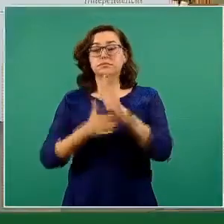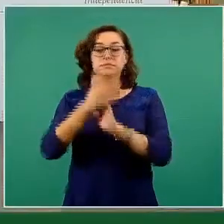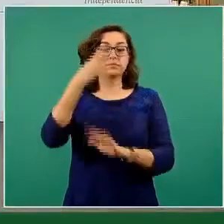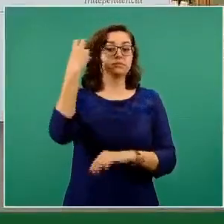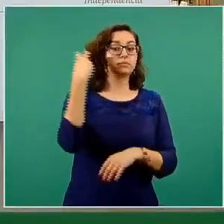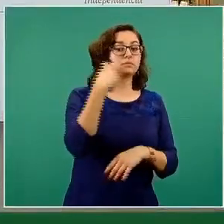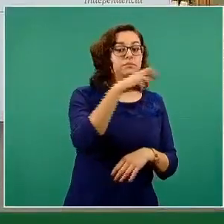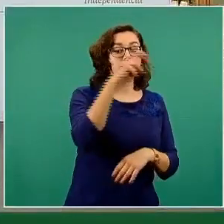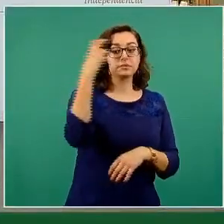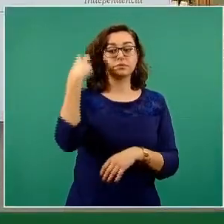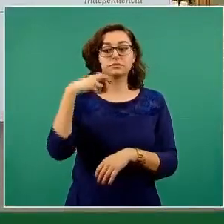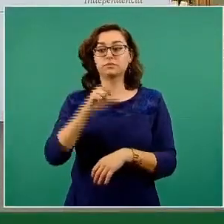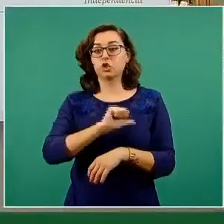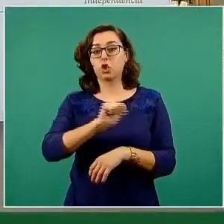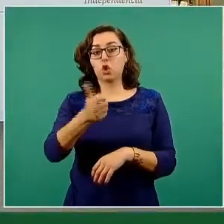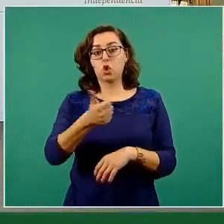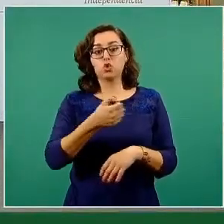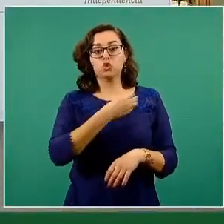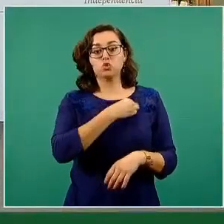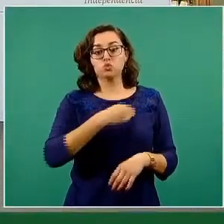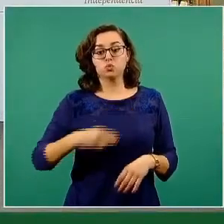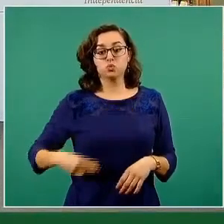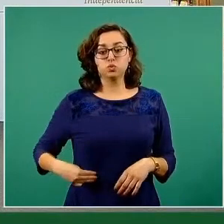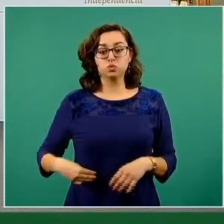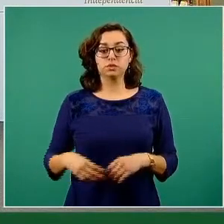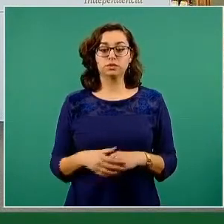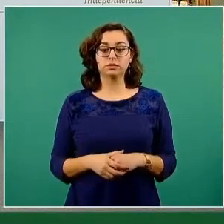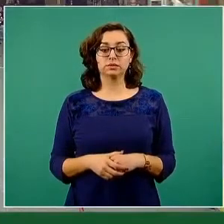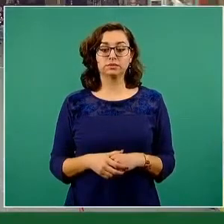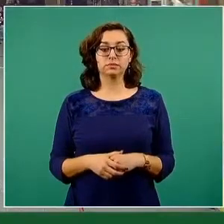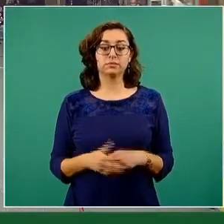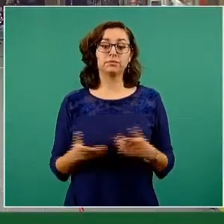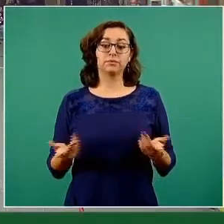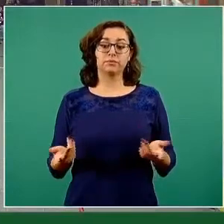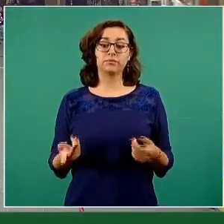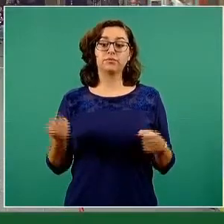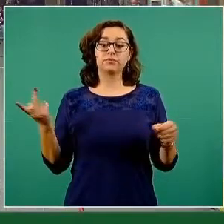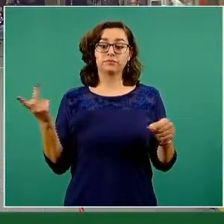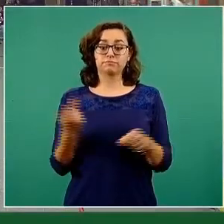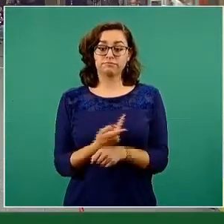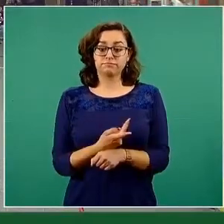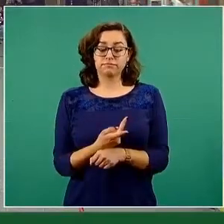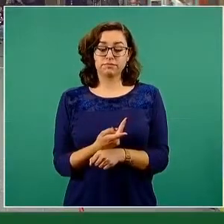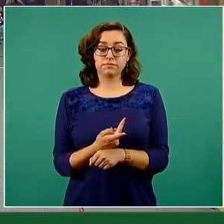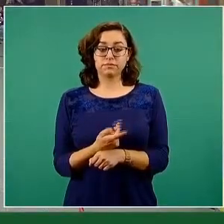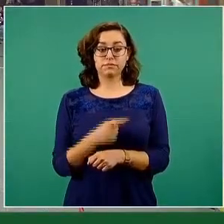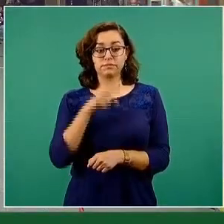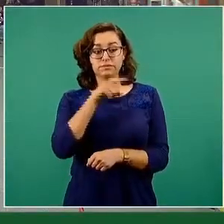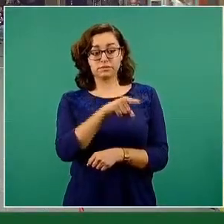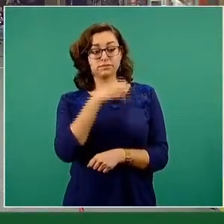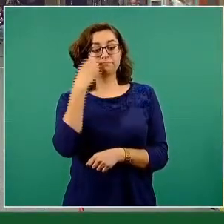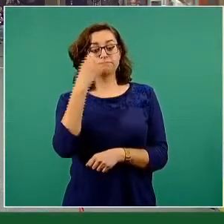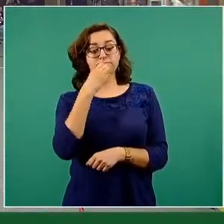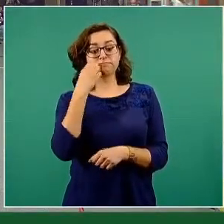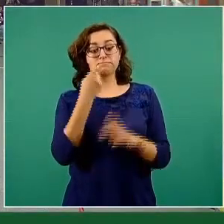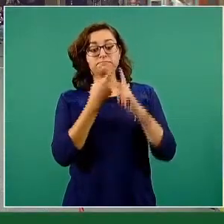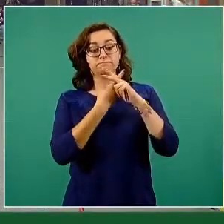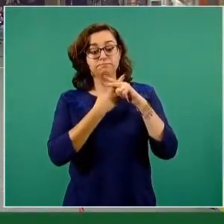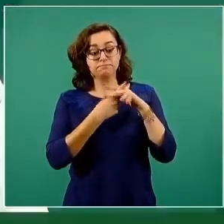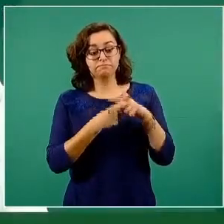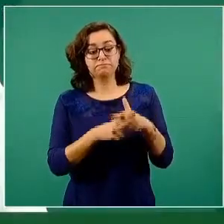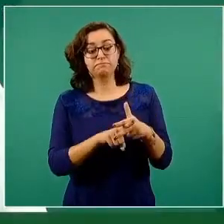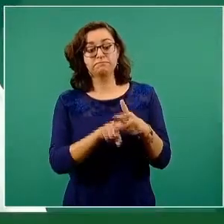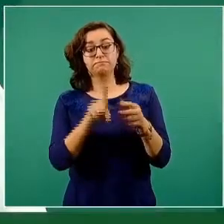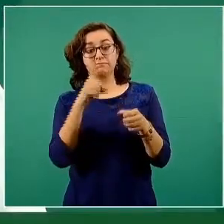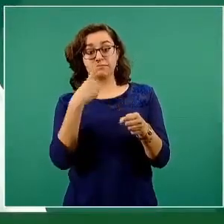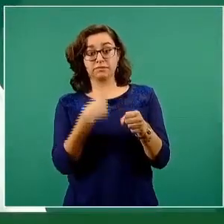estado. Esto ha llevado al estado a considerar que cuando ocurre un brote en una escuela, se trata de